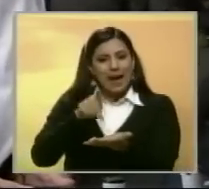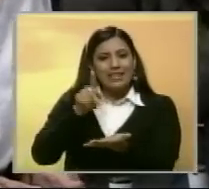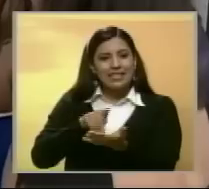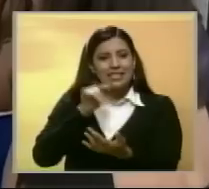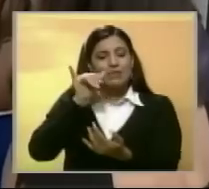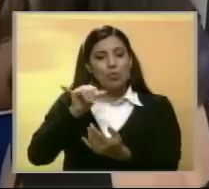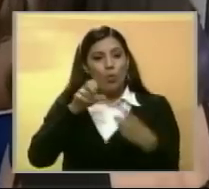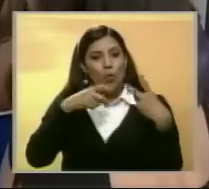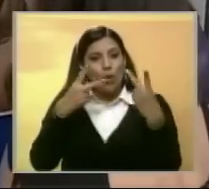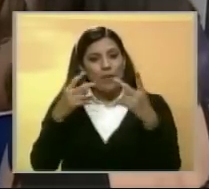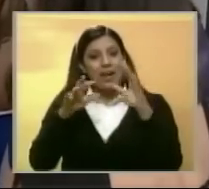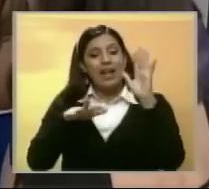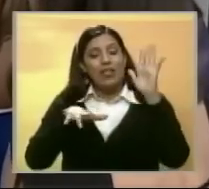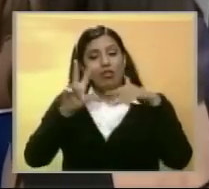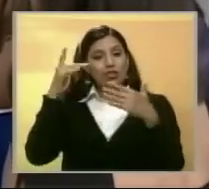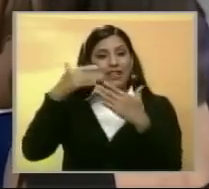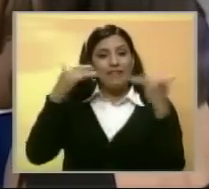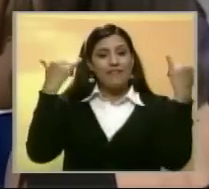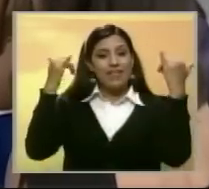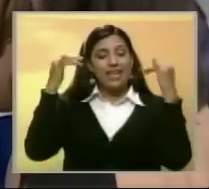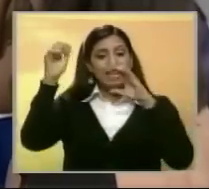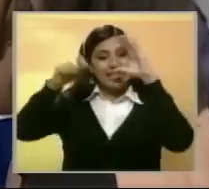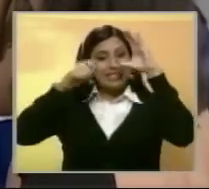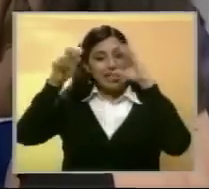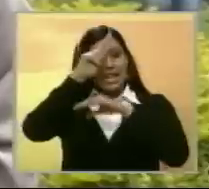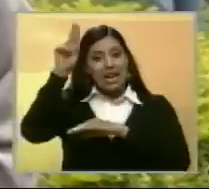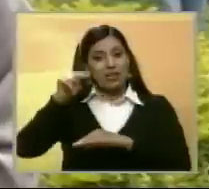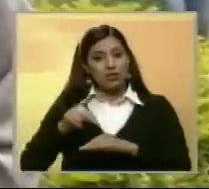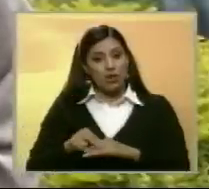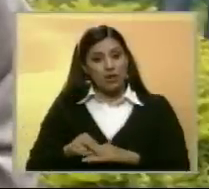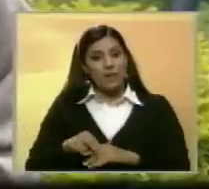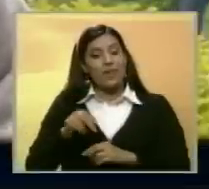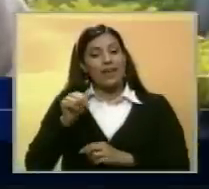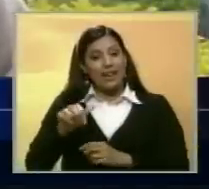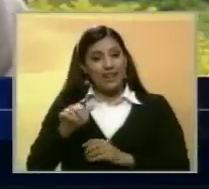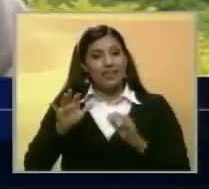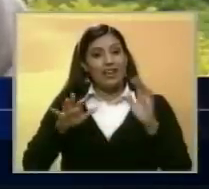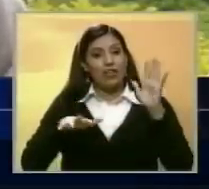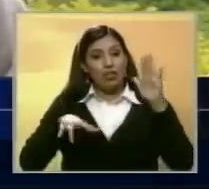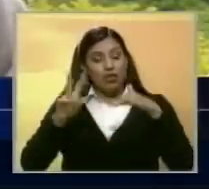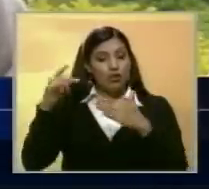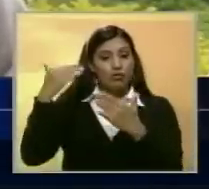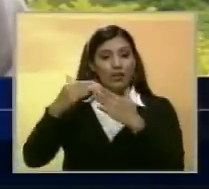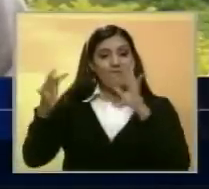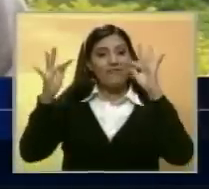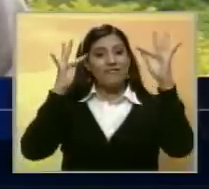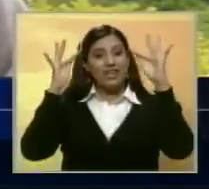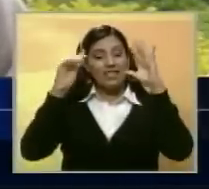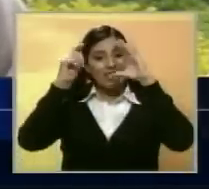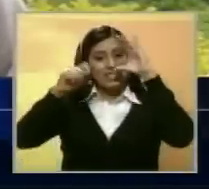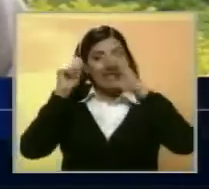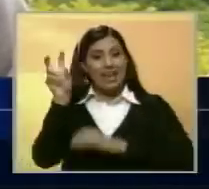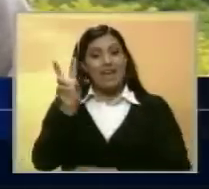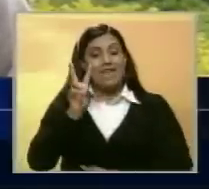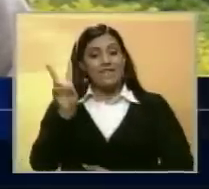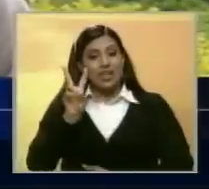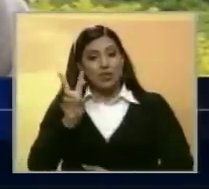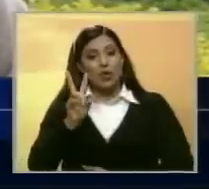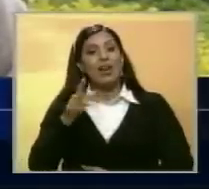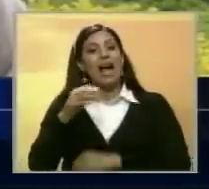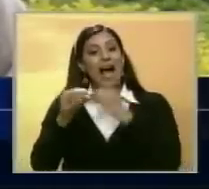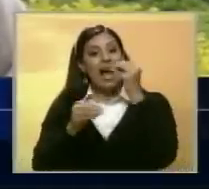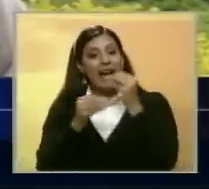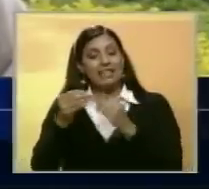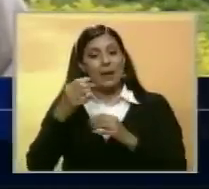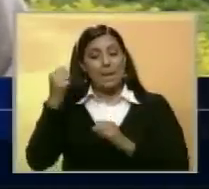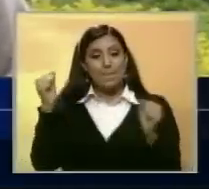en esta 12ª fiesta del cine nacional. En este 12º Festival de Cine Venezolano que se realiza